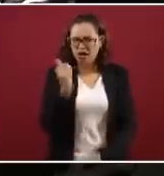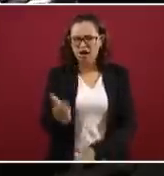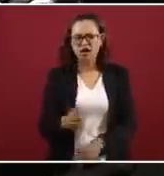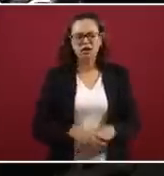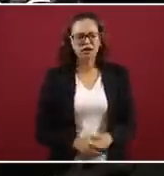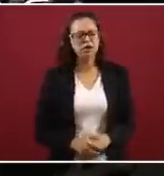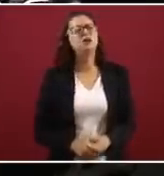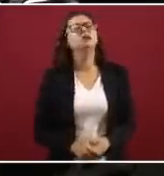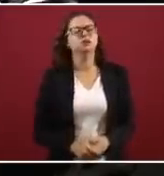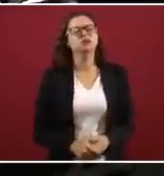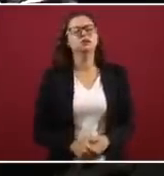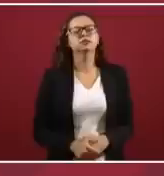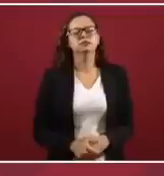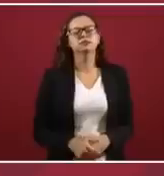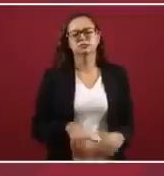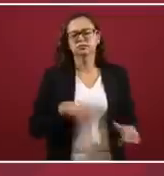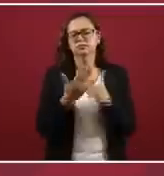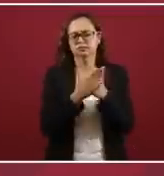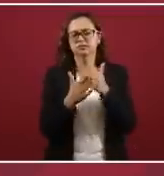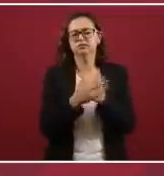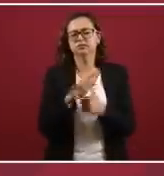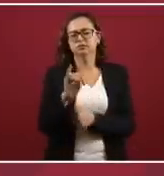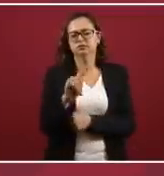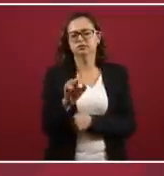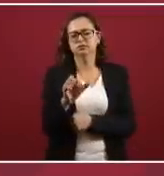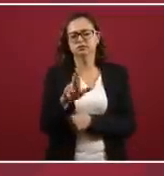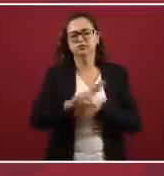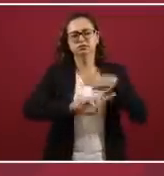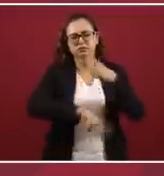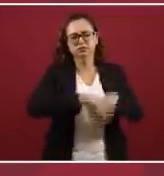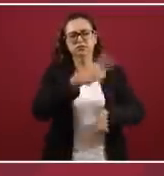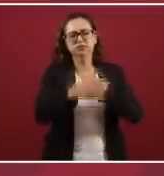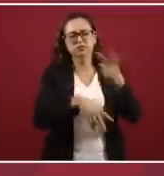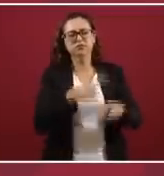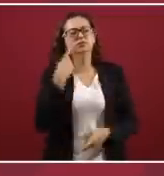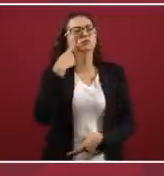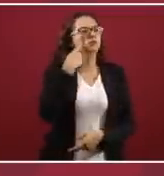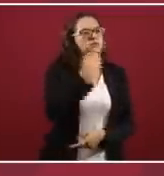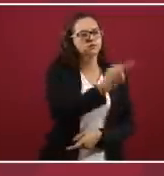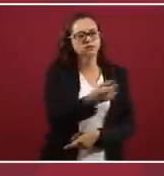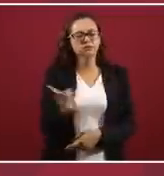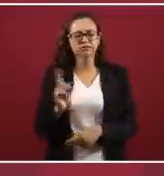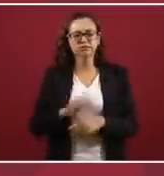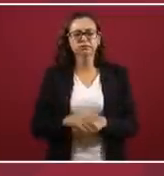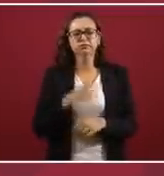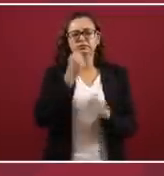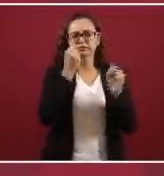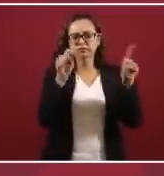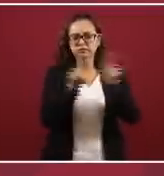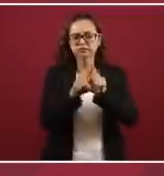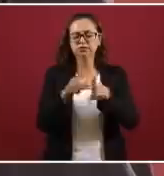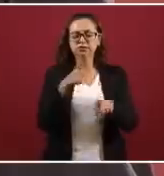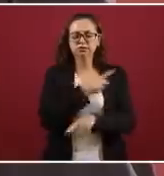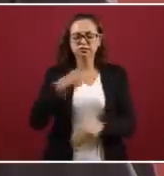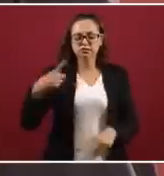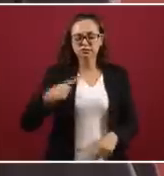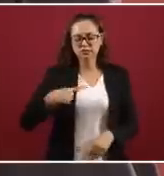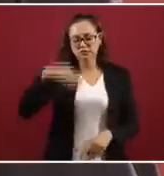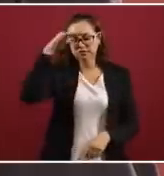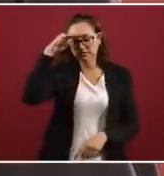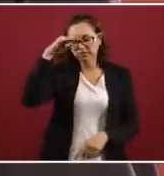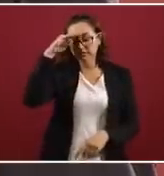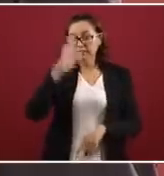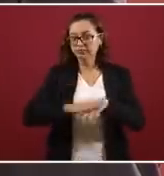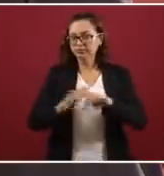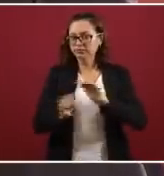iría Víctor Manuel Toledo. Y aclarando de que tenemos que buscar equilibrios,